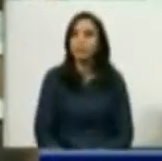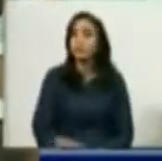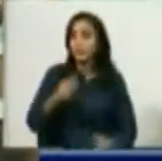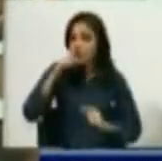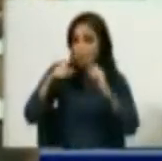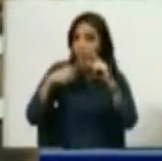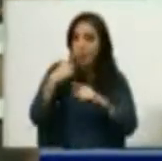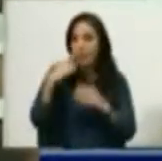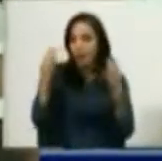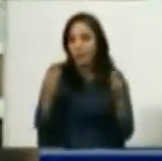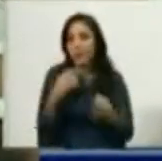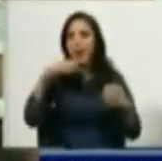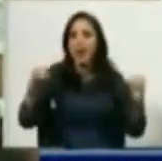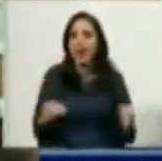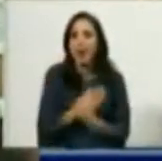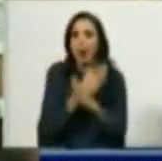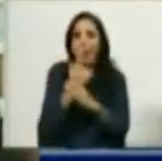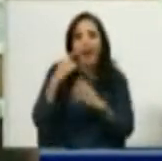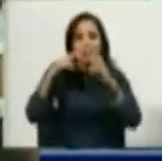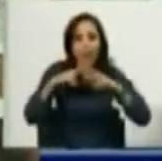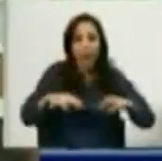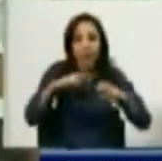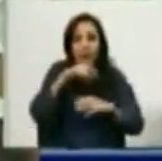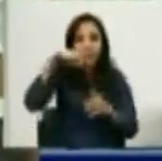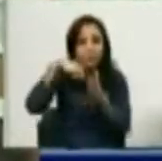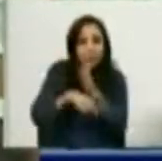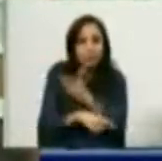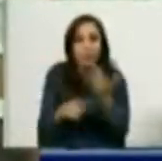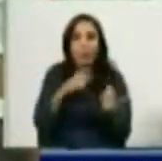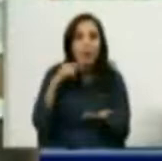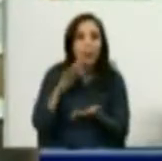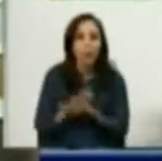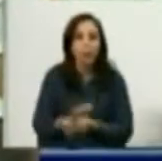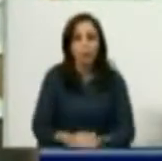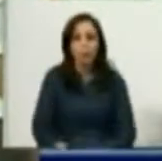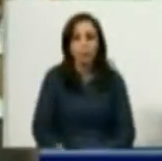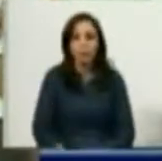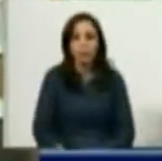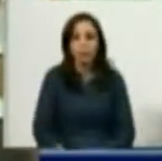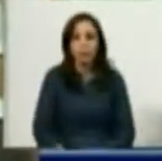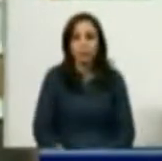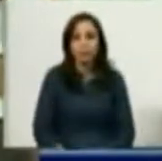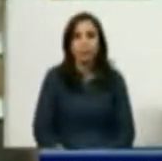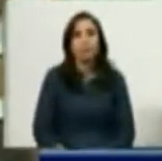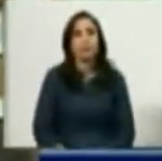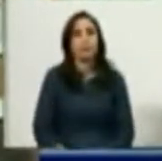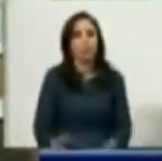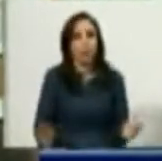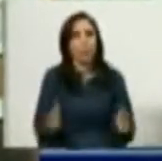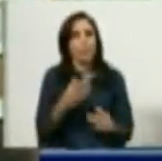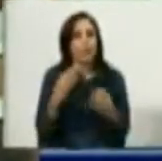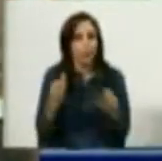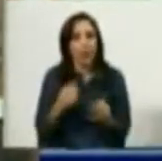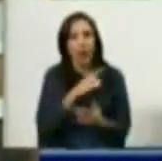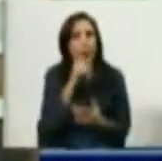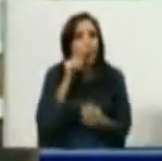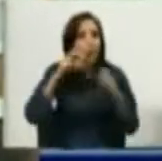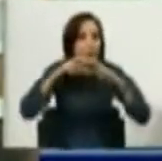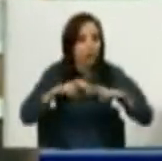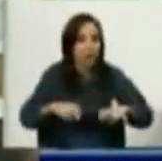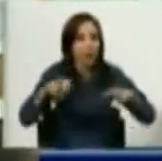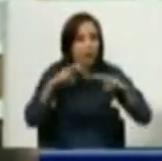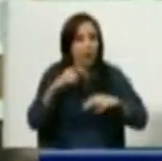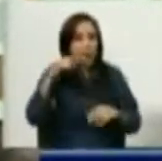en la oea se abre una investigación por los de Ayotzinapa Menos mal que ya López Obrador se puso adelante y que era una comisión para investigar a fondo